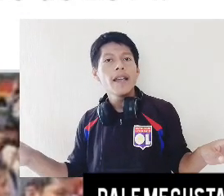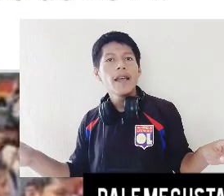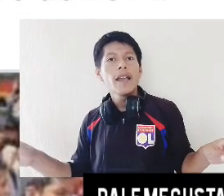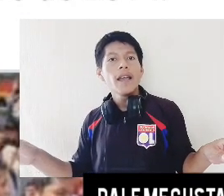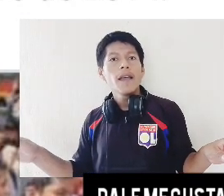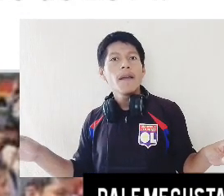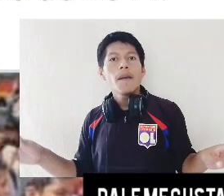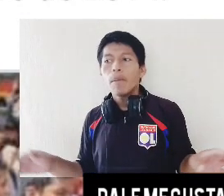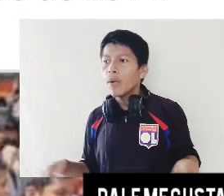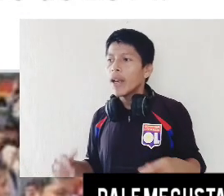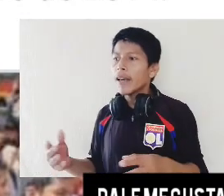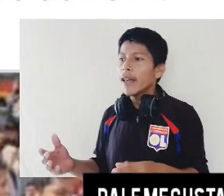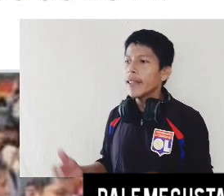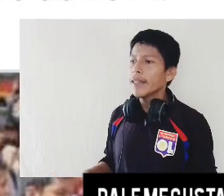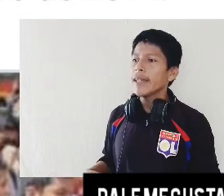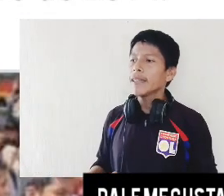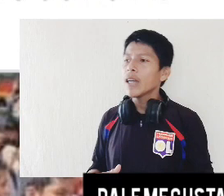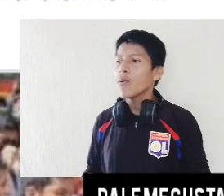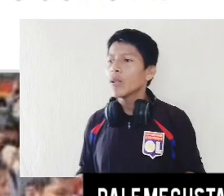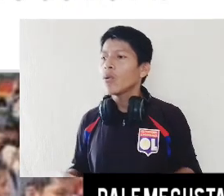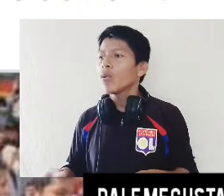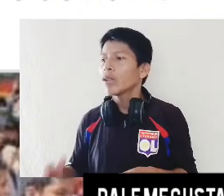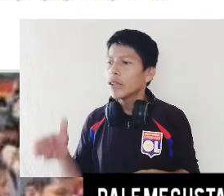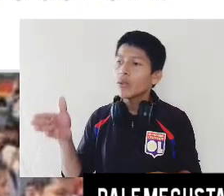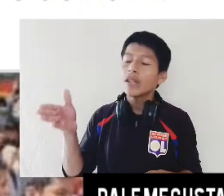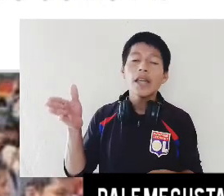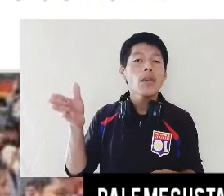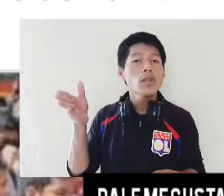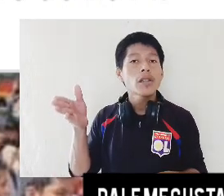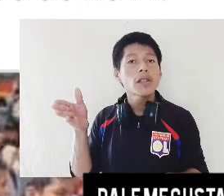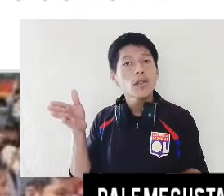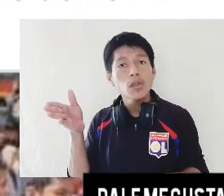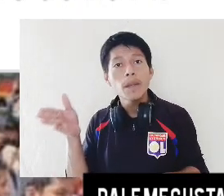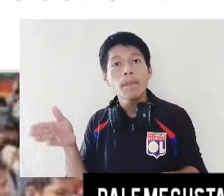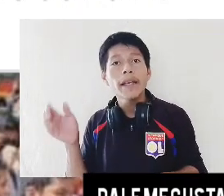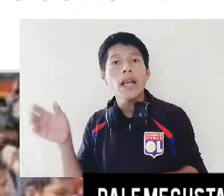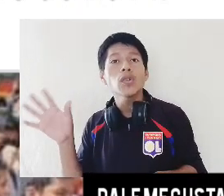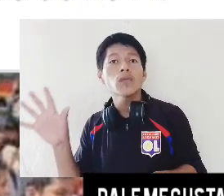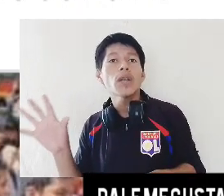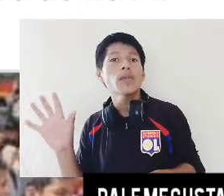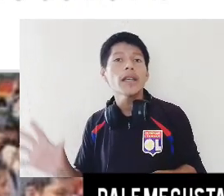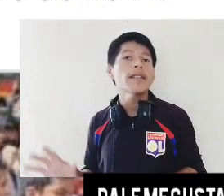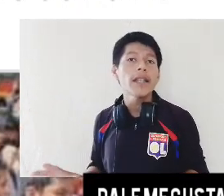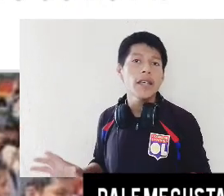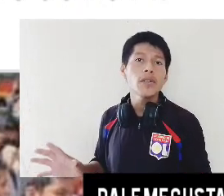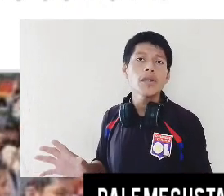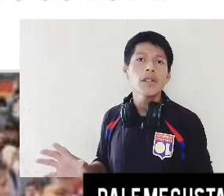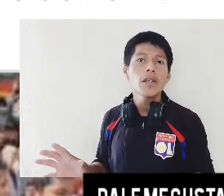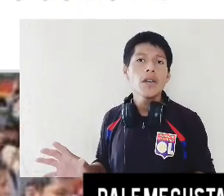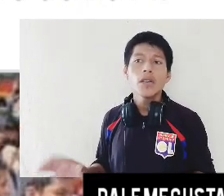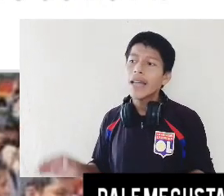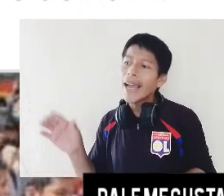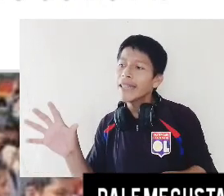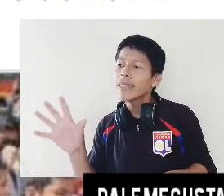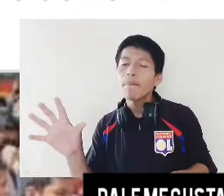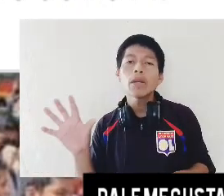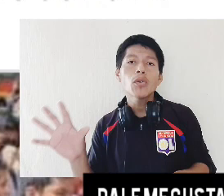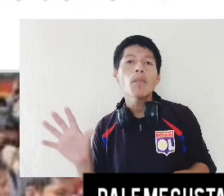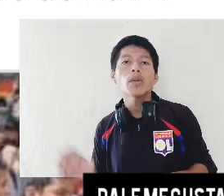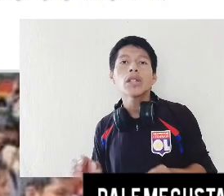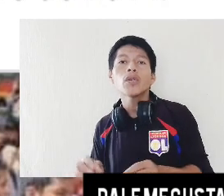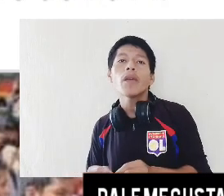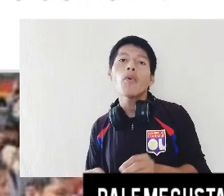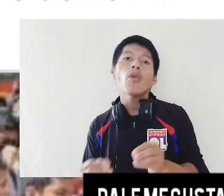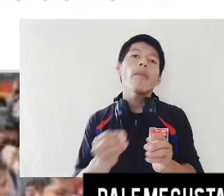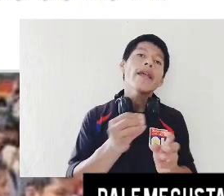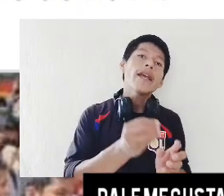quedaba. Pero la realidad es que cuando los implicados fueron detenidos, O sea, ahí se empezó